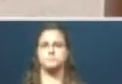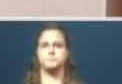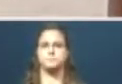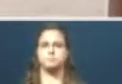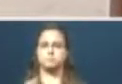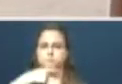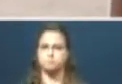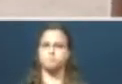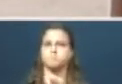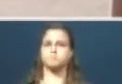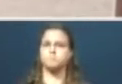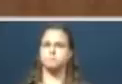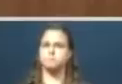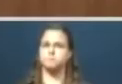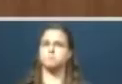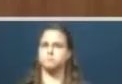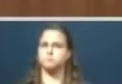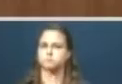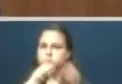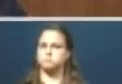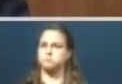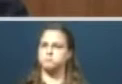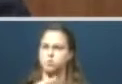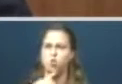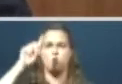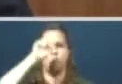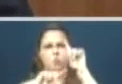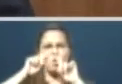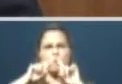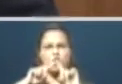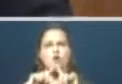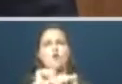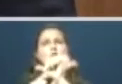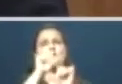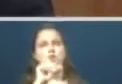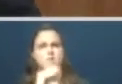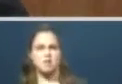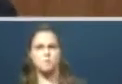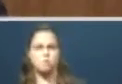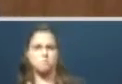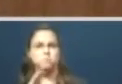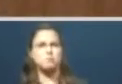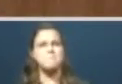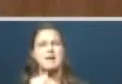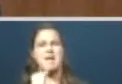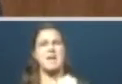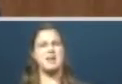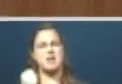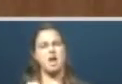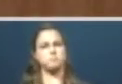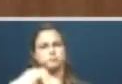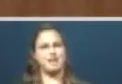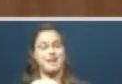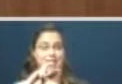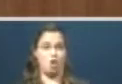seguimos seguimos expresando nuestra preocupación por el nuevo modelo de retribución y de incentivos de las energías renovables que ha